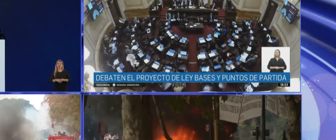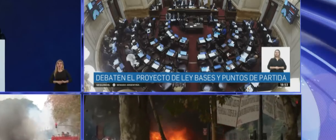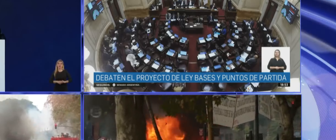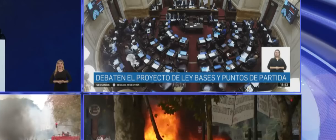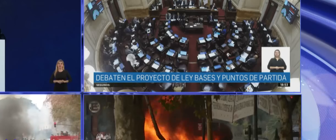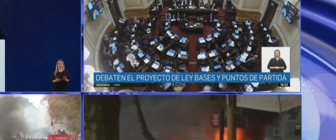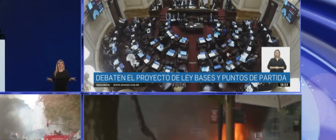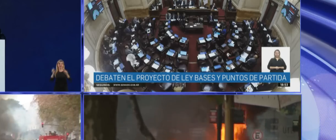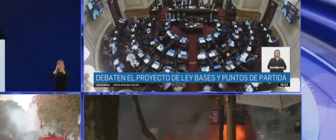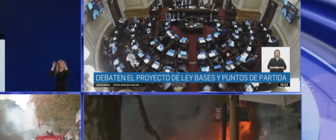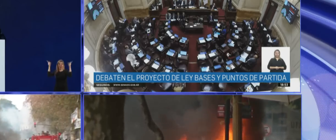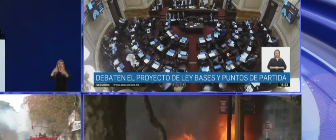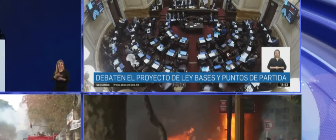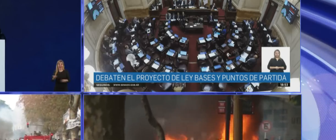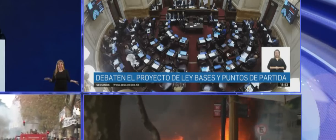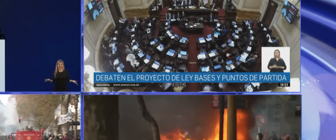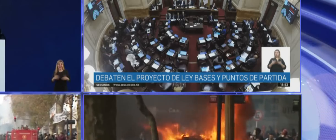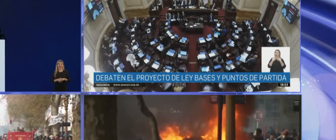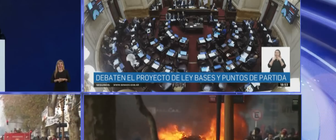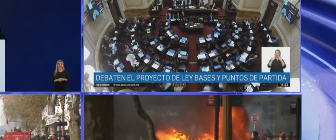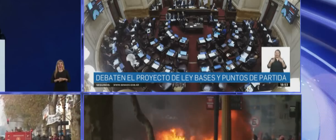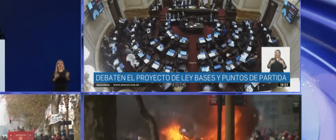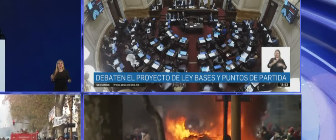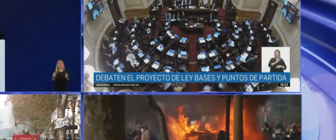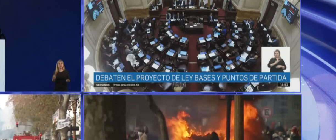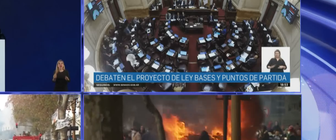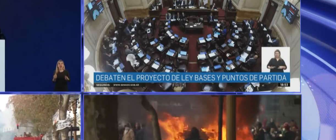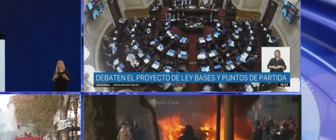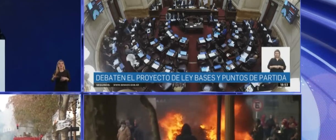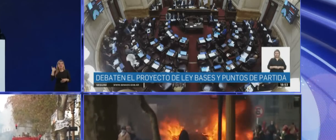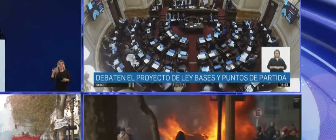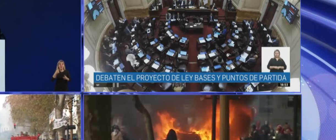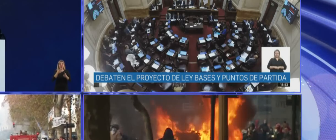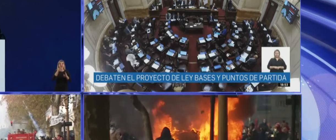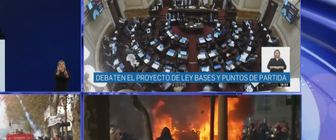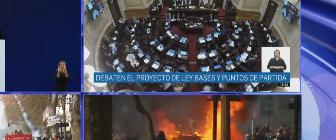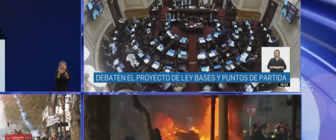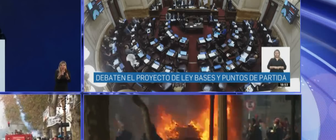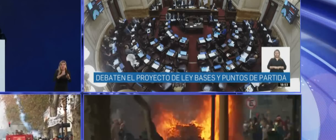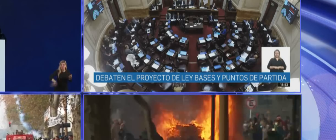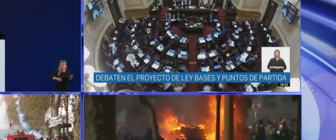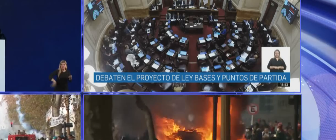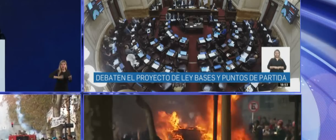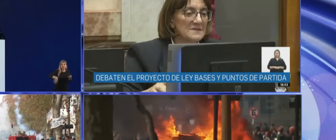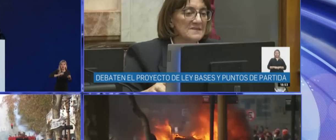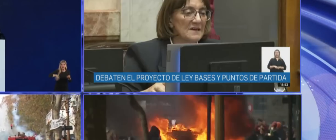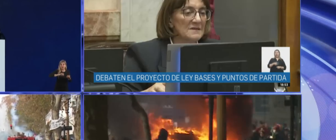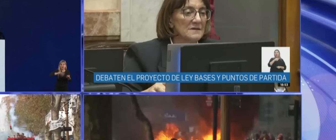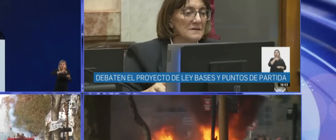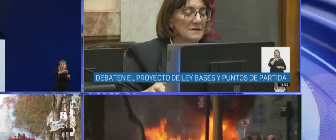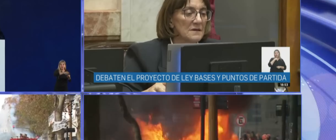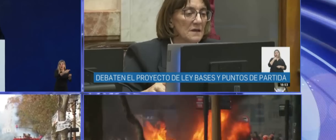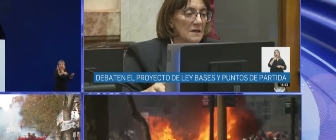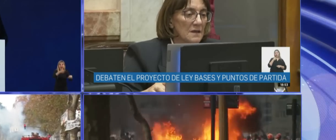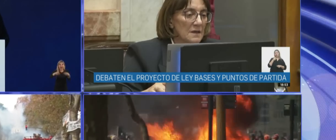decir, imagínense lo que sería tirar toda esa cantidad de dinero a la calle. Imagínense que además,